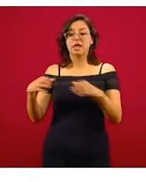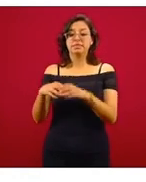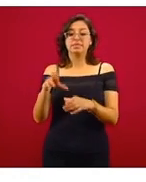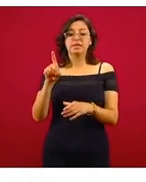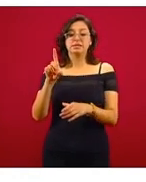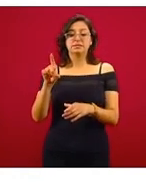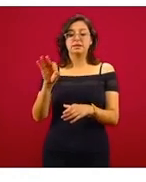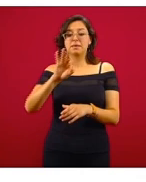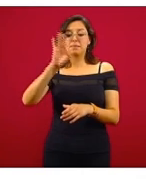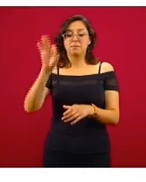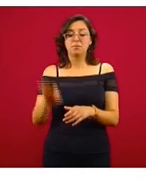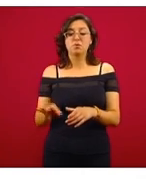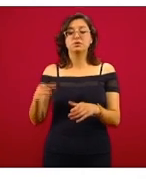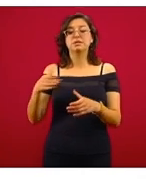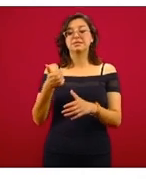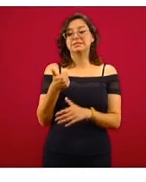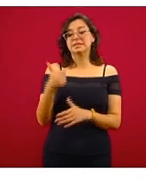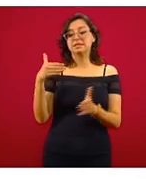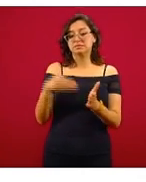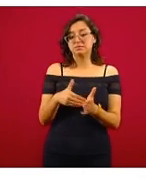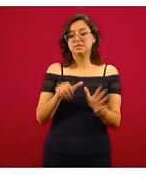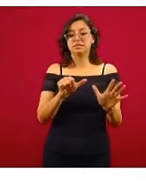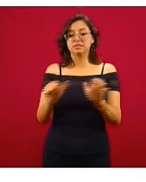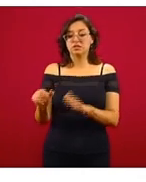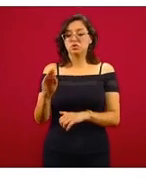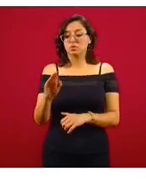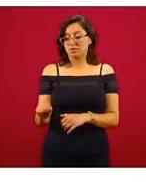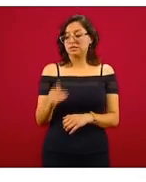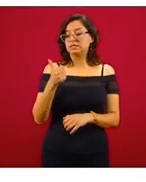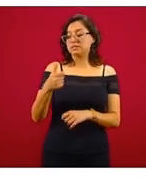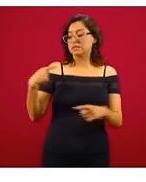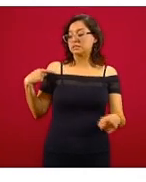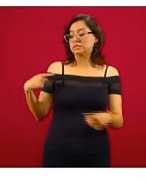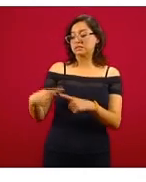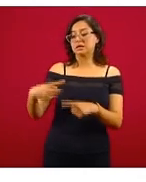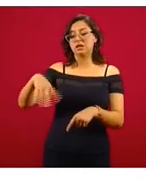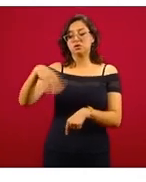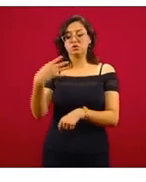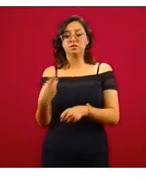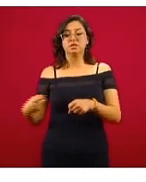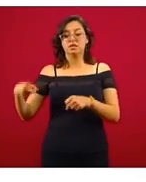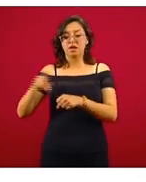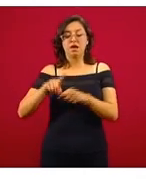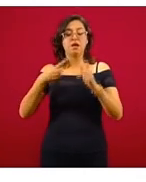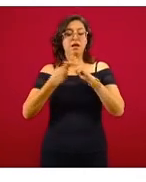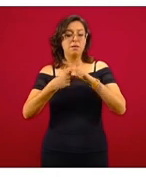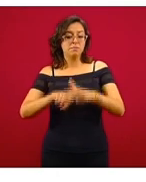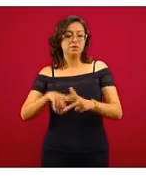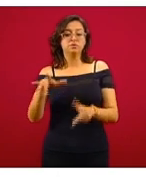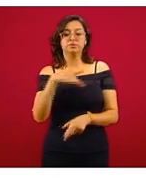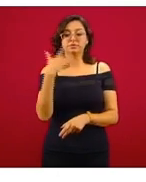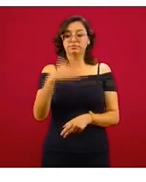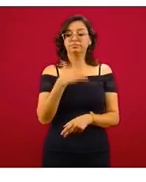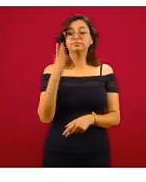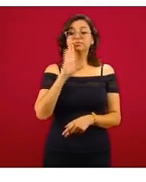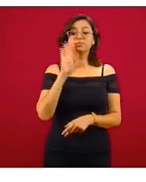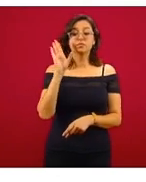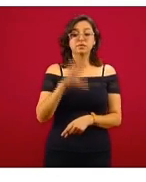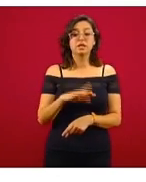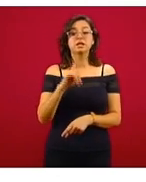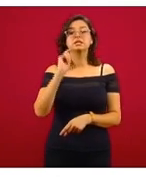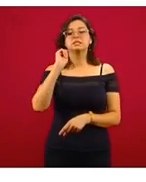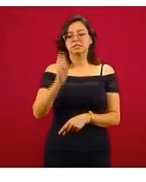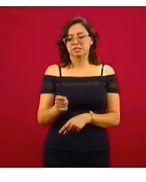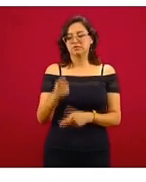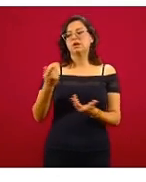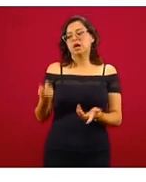cases los confirmed casos since the pandemic activos, es decir, started in our aquellos que country, evidenciaron síntomas en out los of últimos which 14 only días y que por lo tanto representan 6,696 are prácticamente